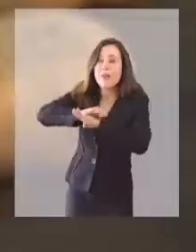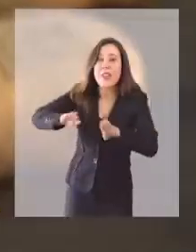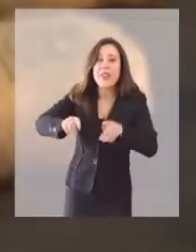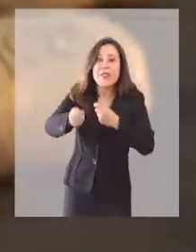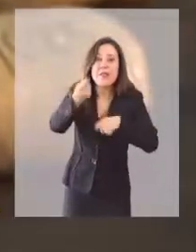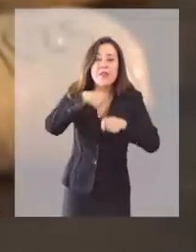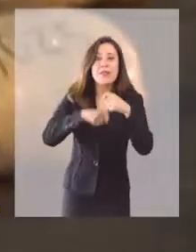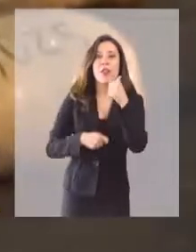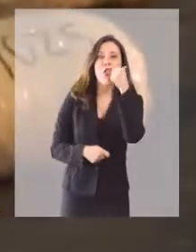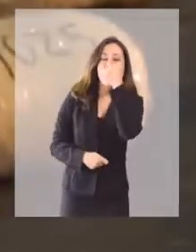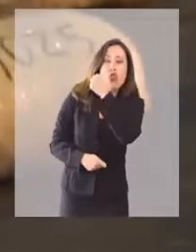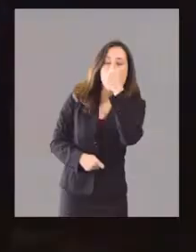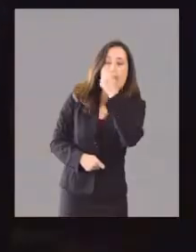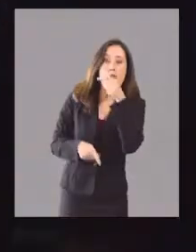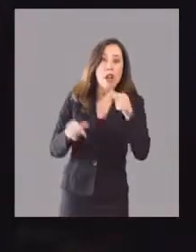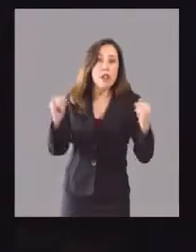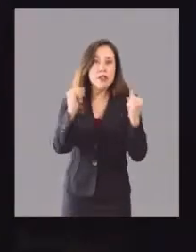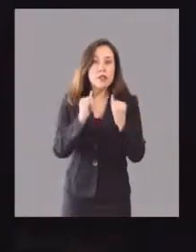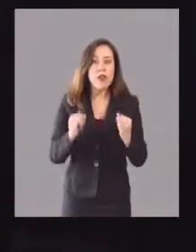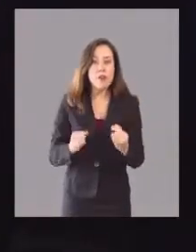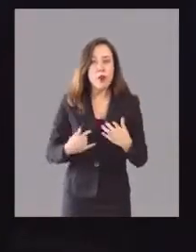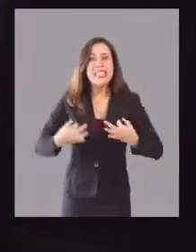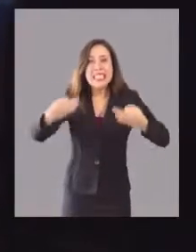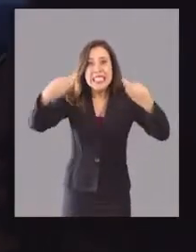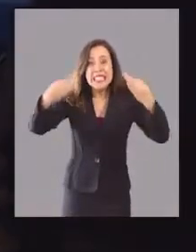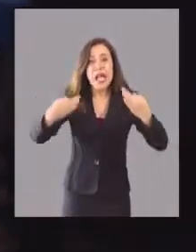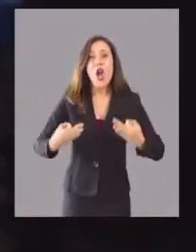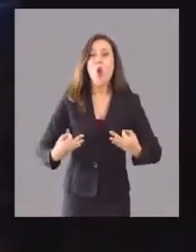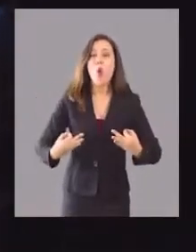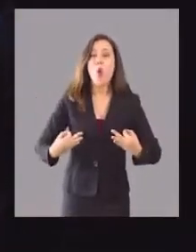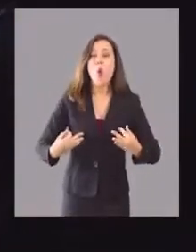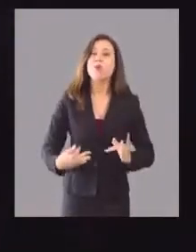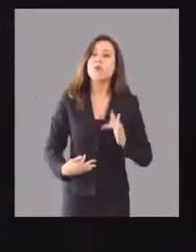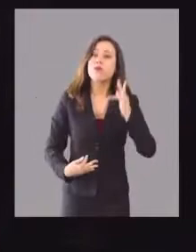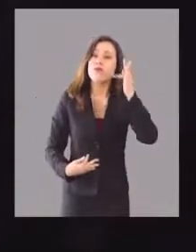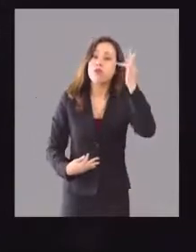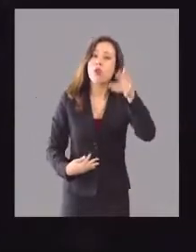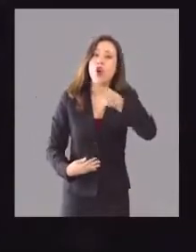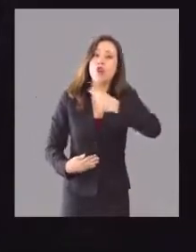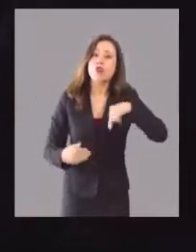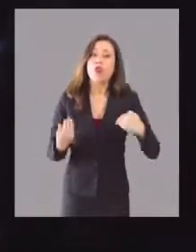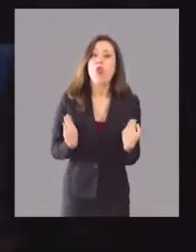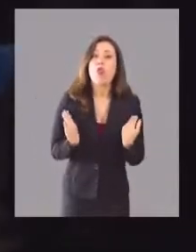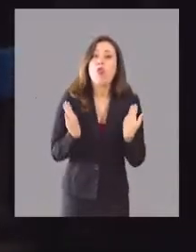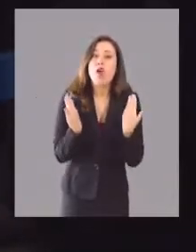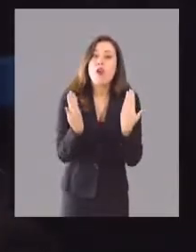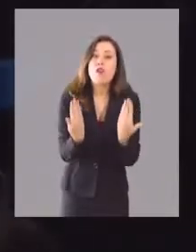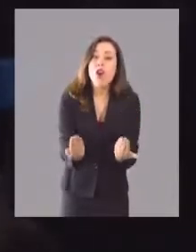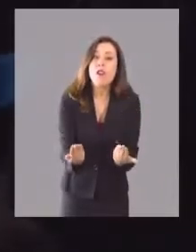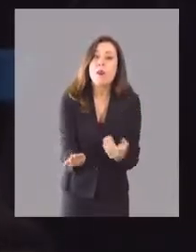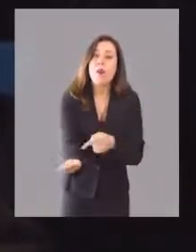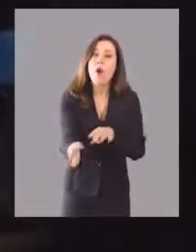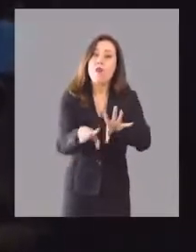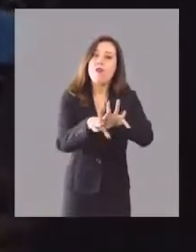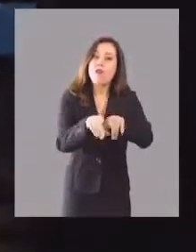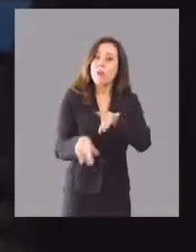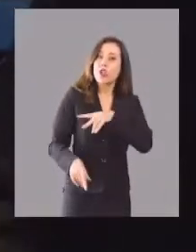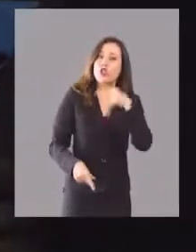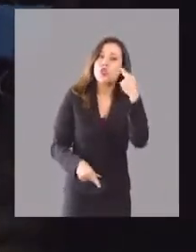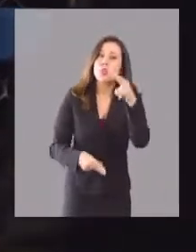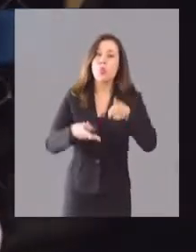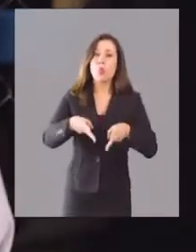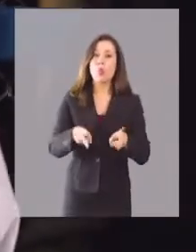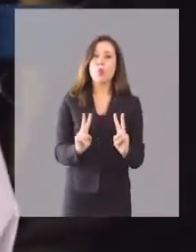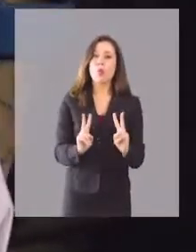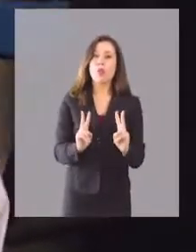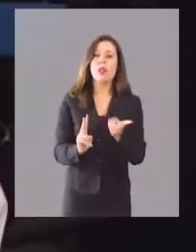al narcotráfico y a la droga. Y así, yo les aseguro que vamos a devolverle a las familias chilenas